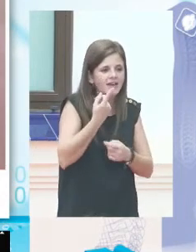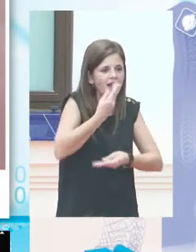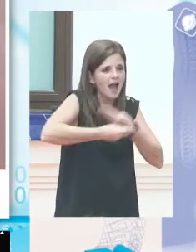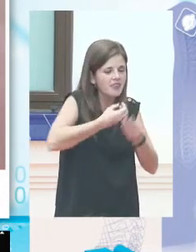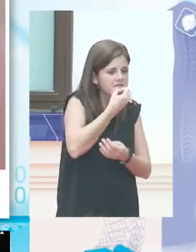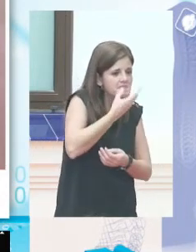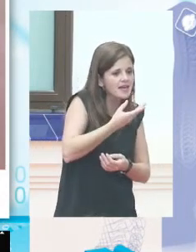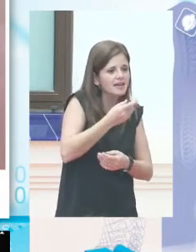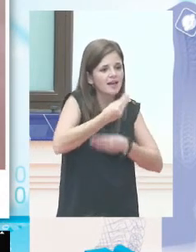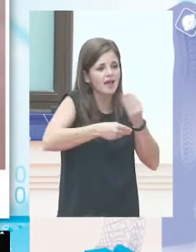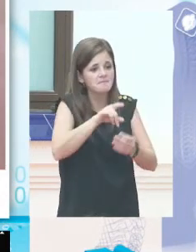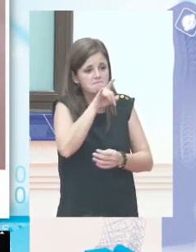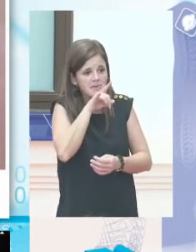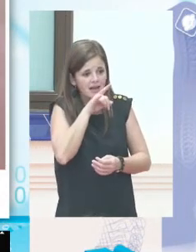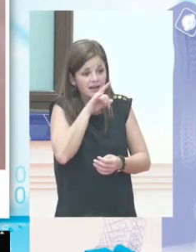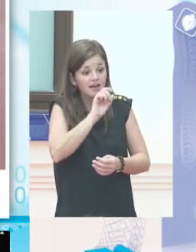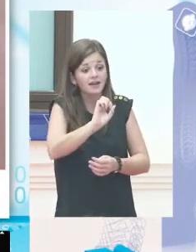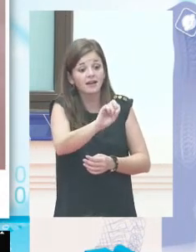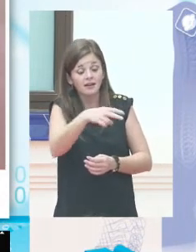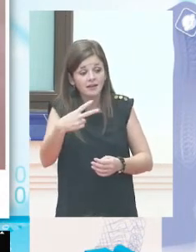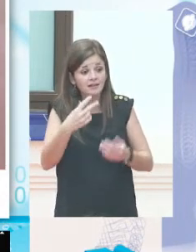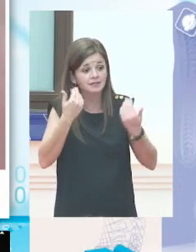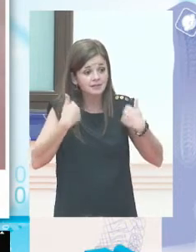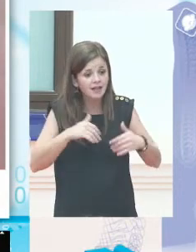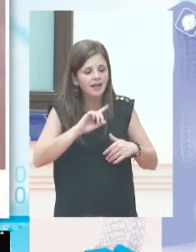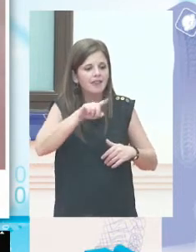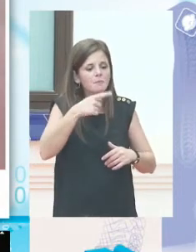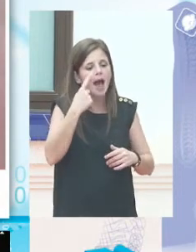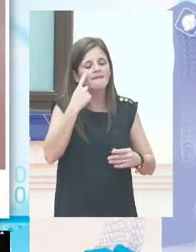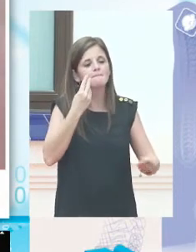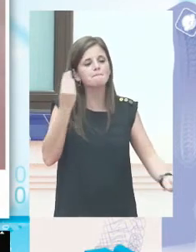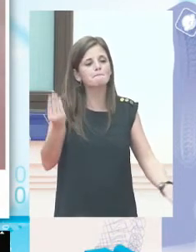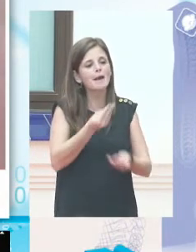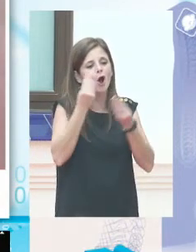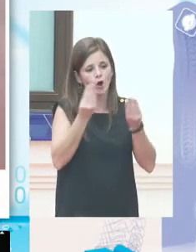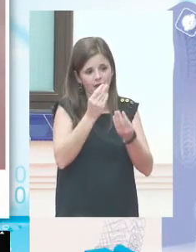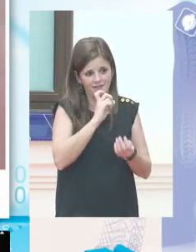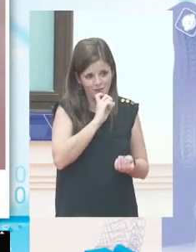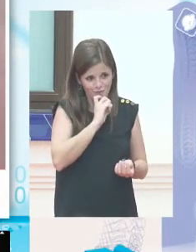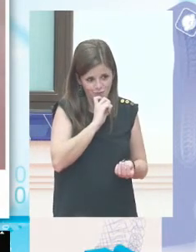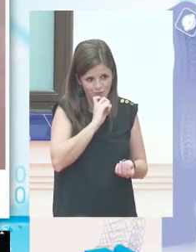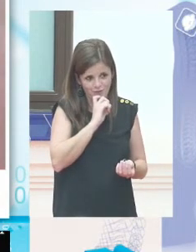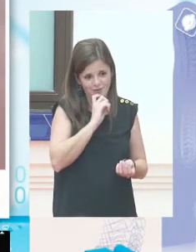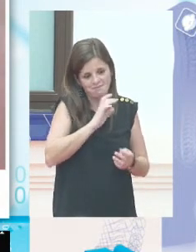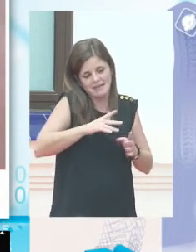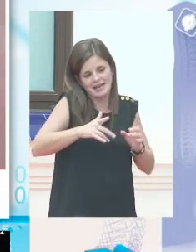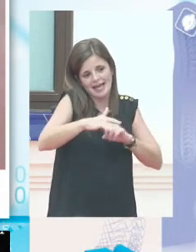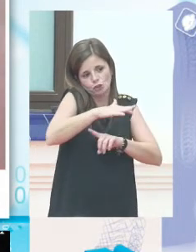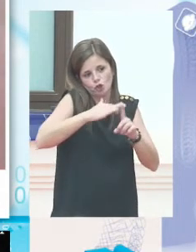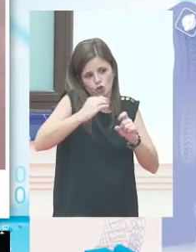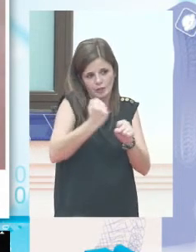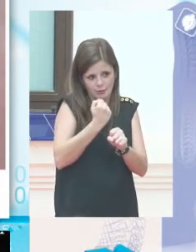haciendo mal y finalmente proponer mejoras que podamos aplicar en los entornos